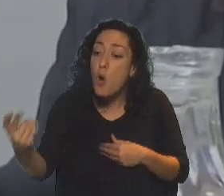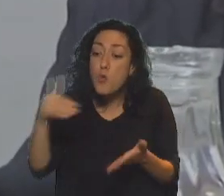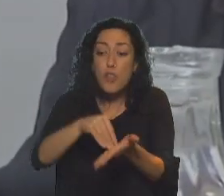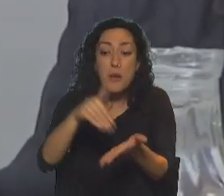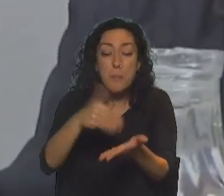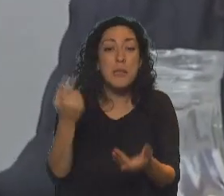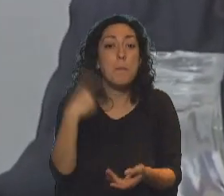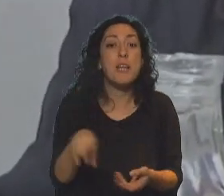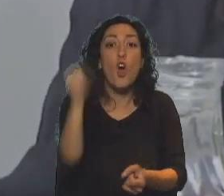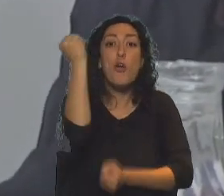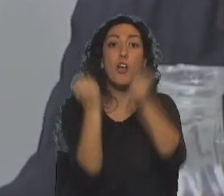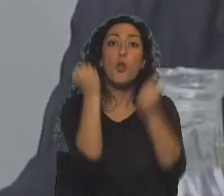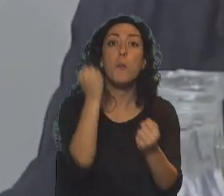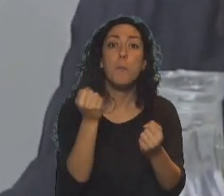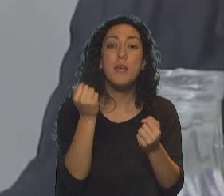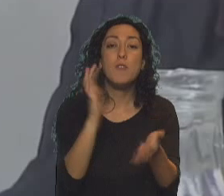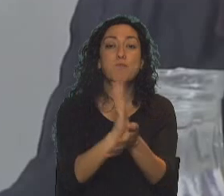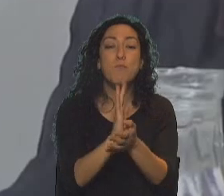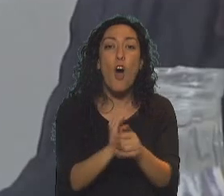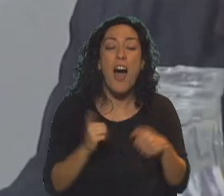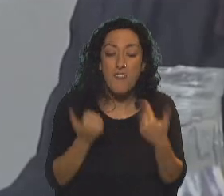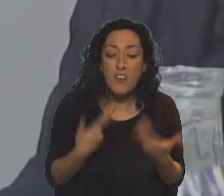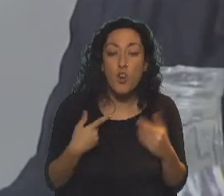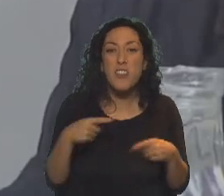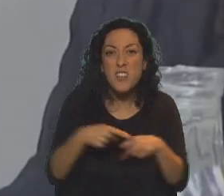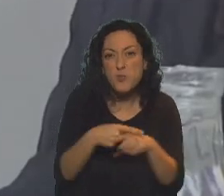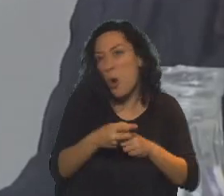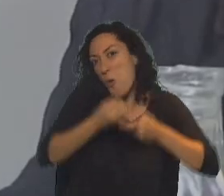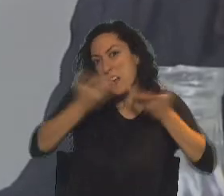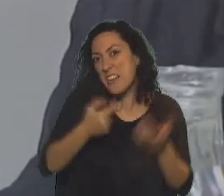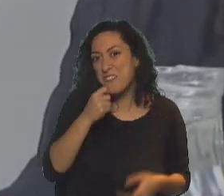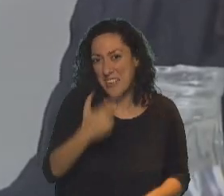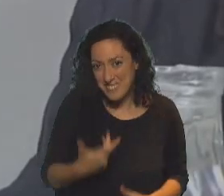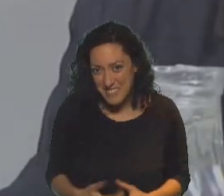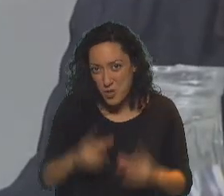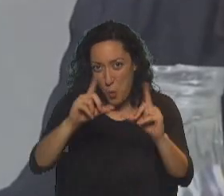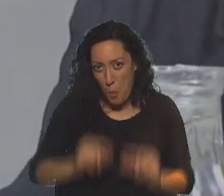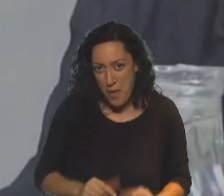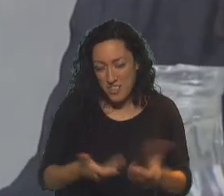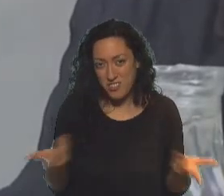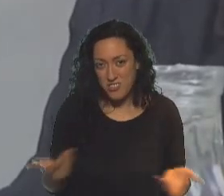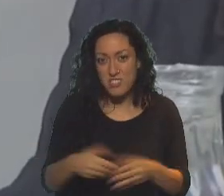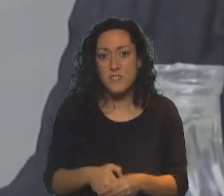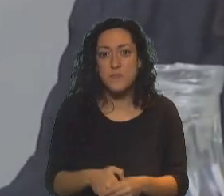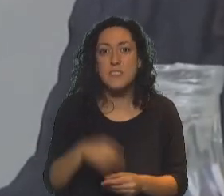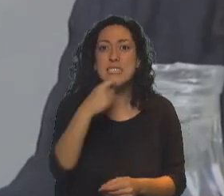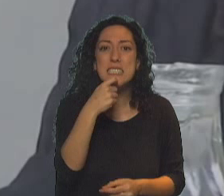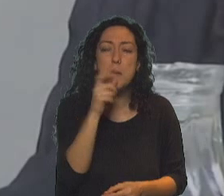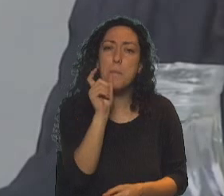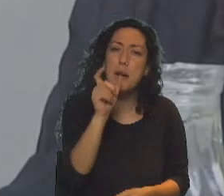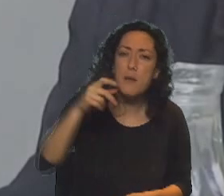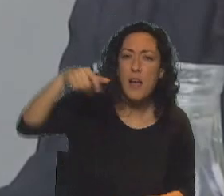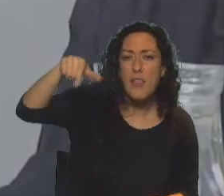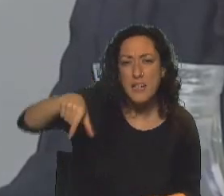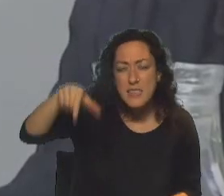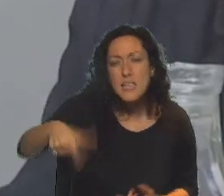te da la economía es que podés discutir sobre... Entonces, yo creo que cuando se pone tanto adjetivo, tanto